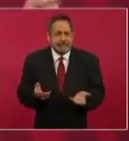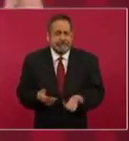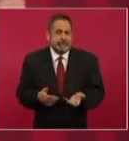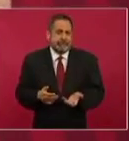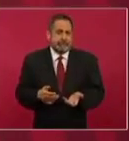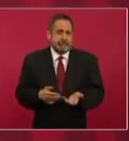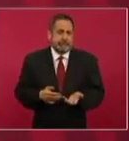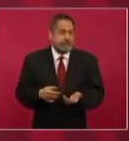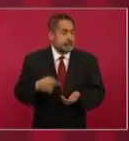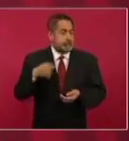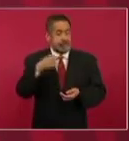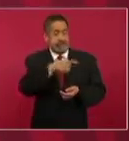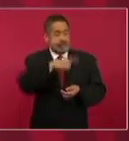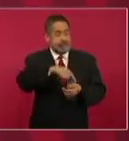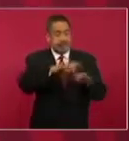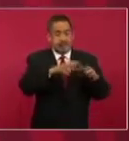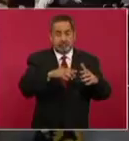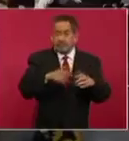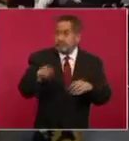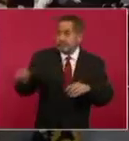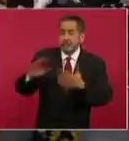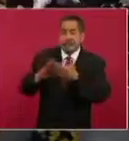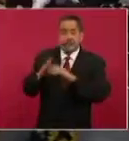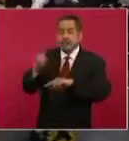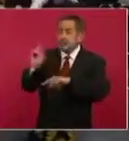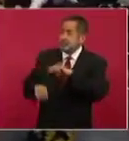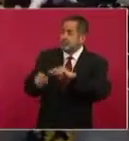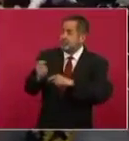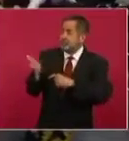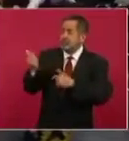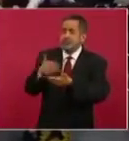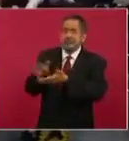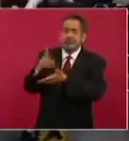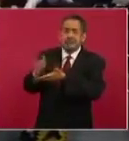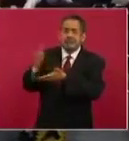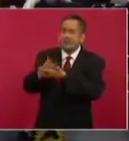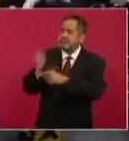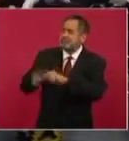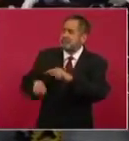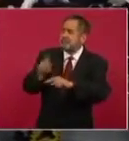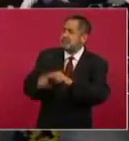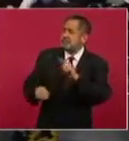Despojaron a las comunidades de sus tierras.